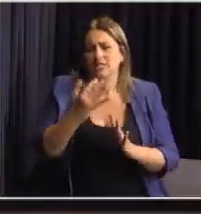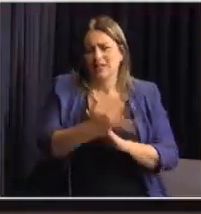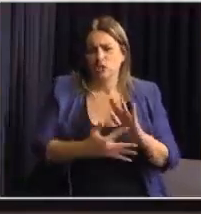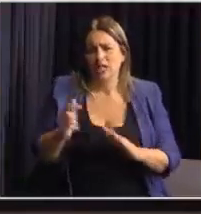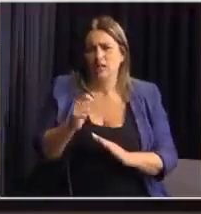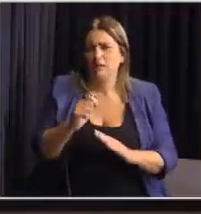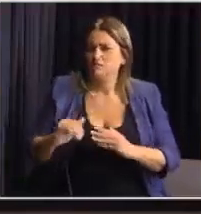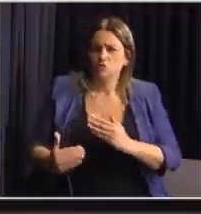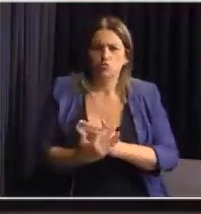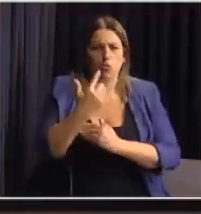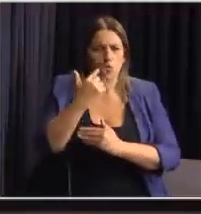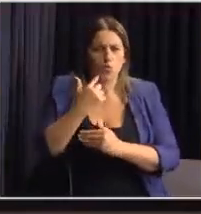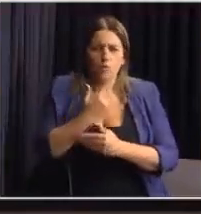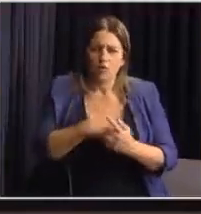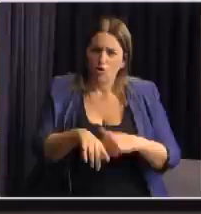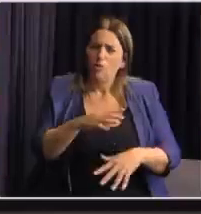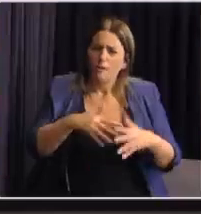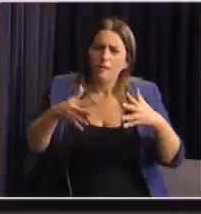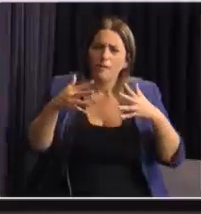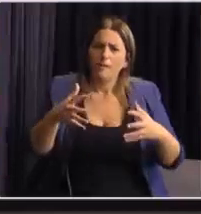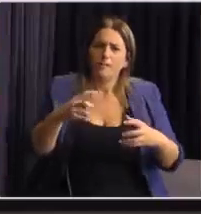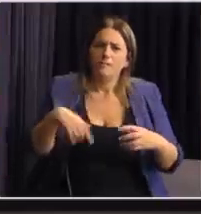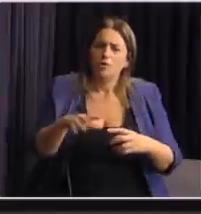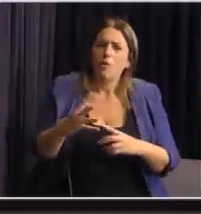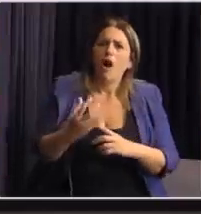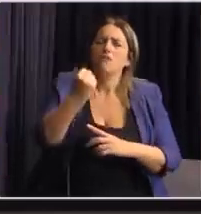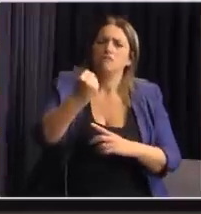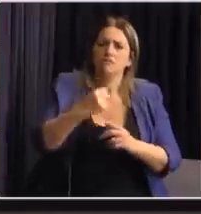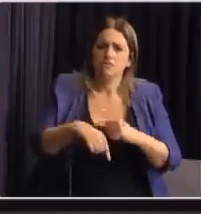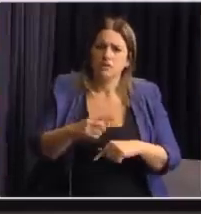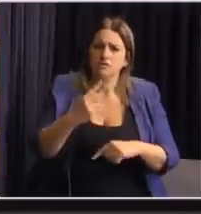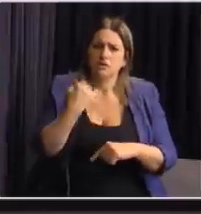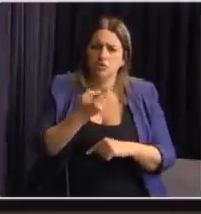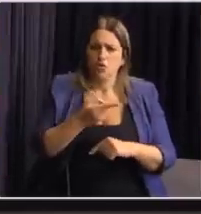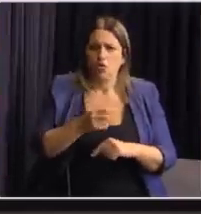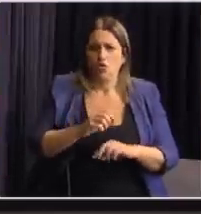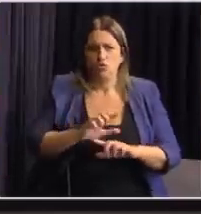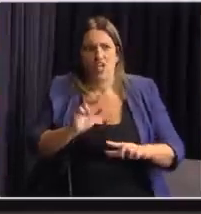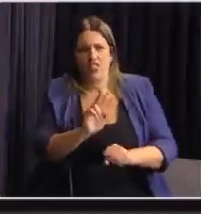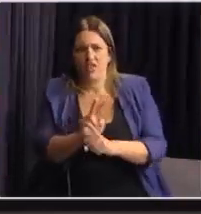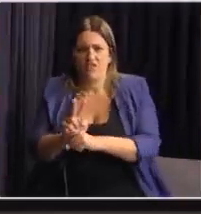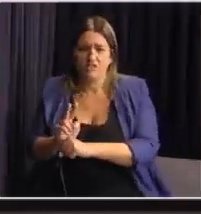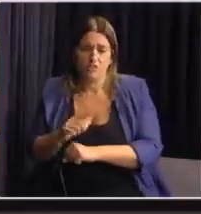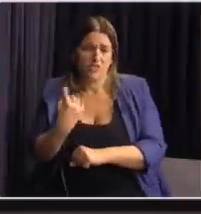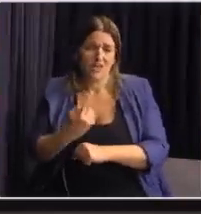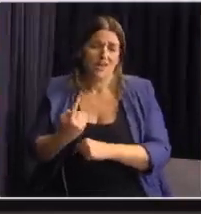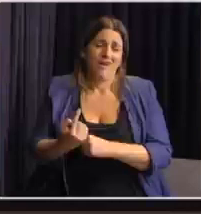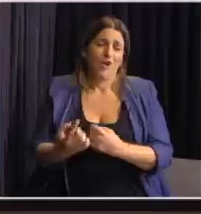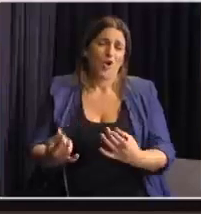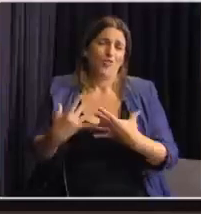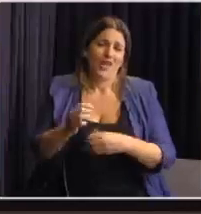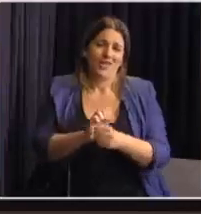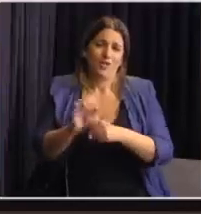riesgo quizás las metas o el tiempo con el cual se espera alcanzar esa inmunidad de rebaño, por el hecho de que, bueno, las personas que contraen el COVID son personas